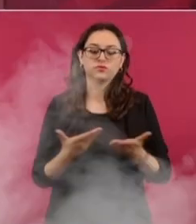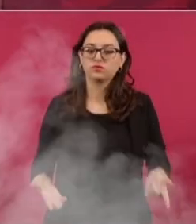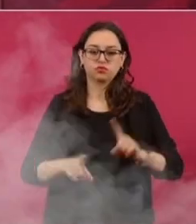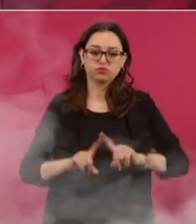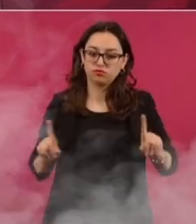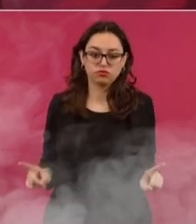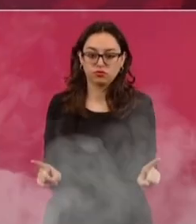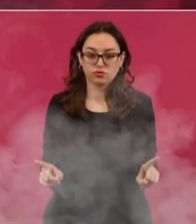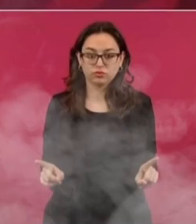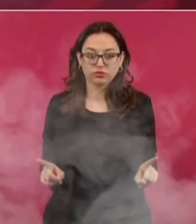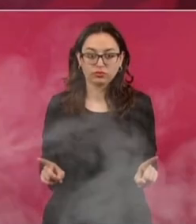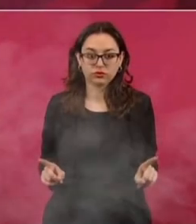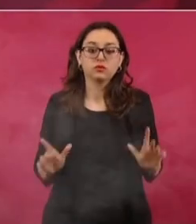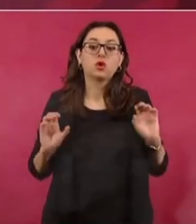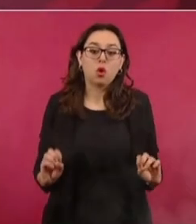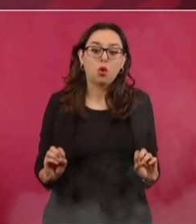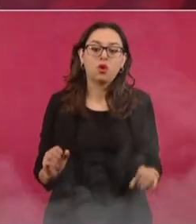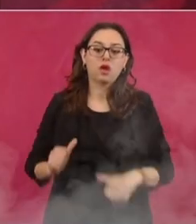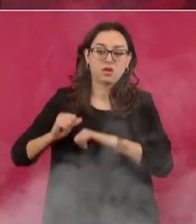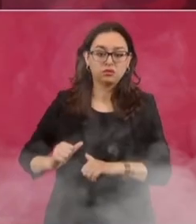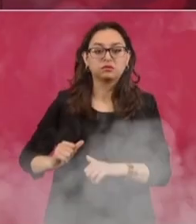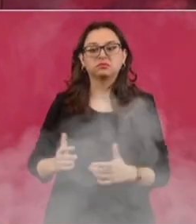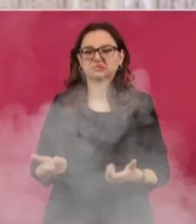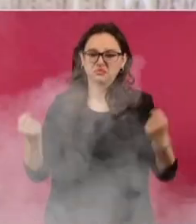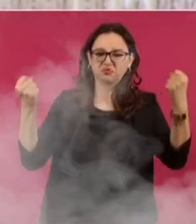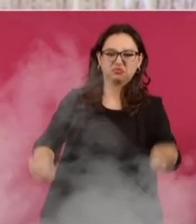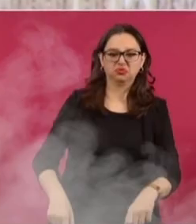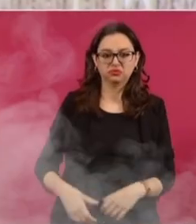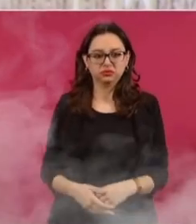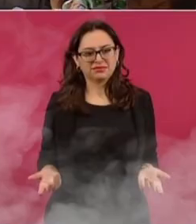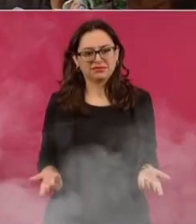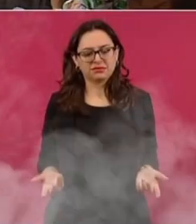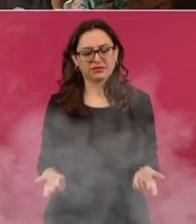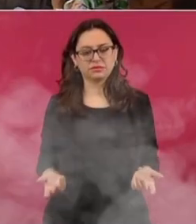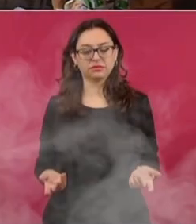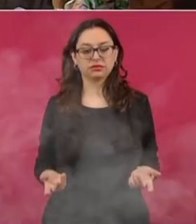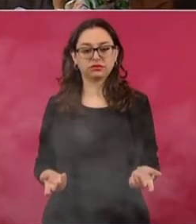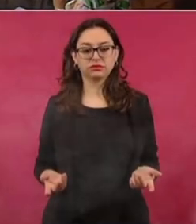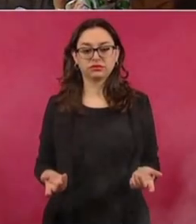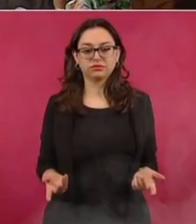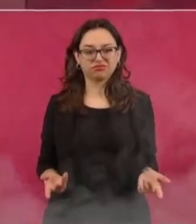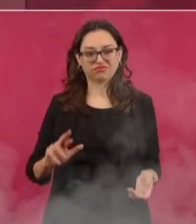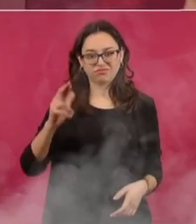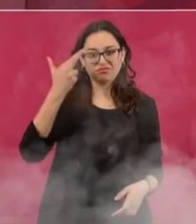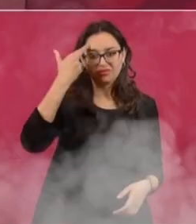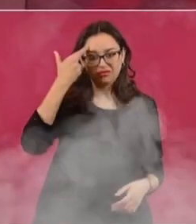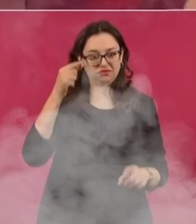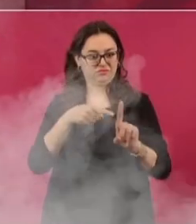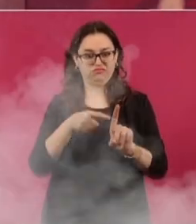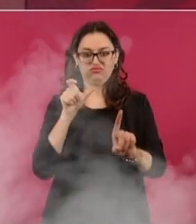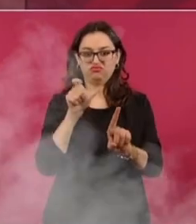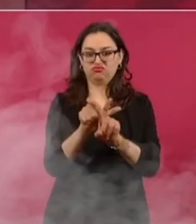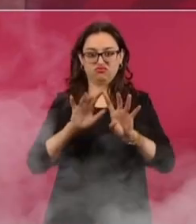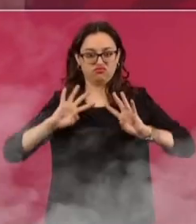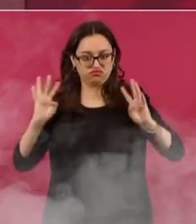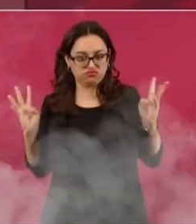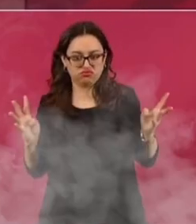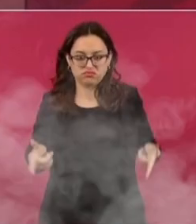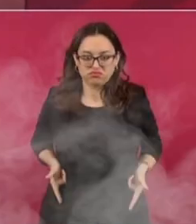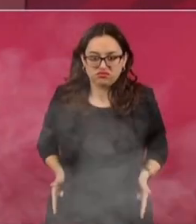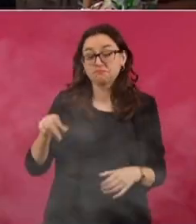no o autoritarismo fantochería las radiales igual de espaldas